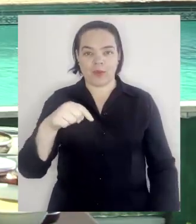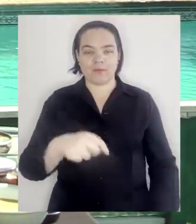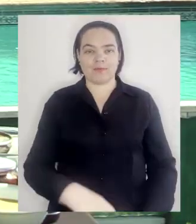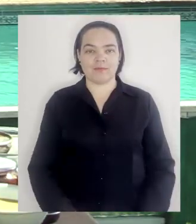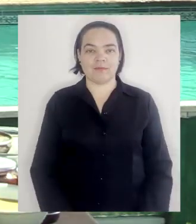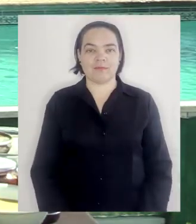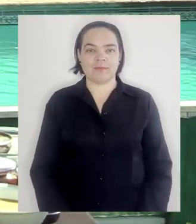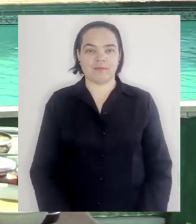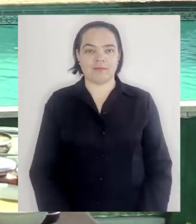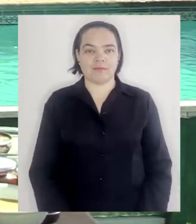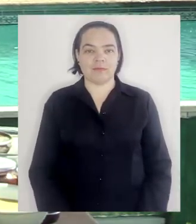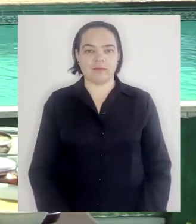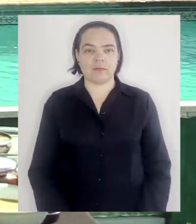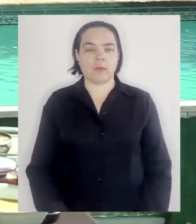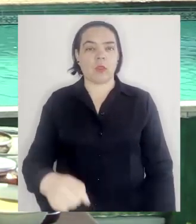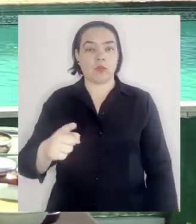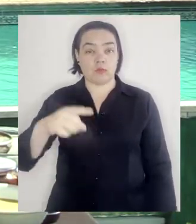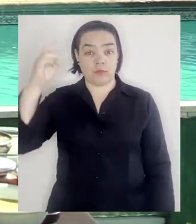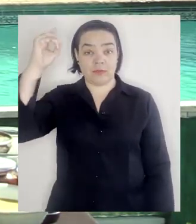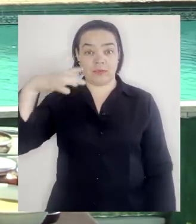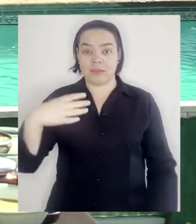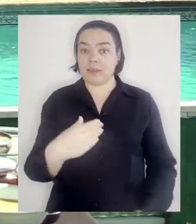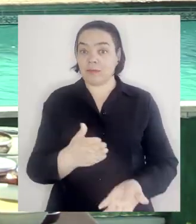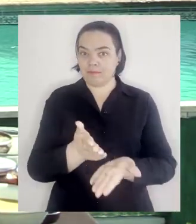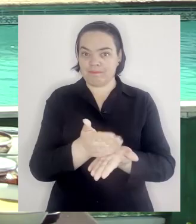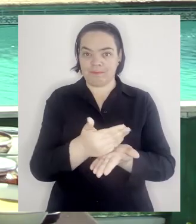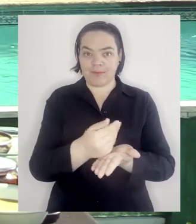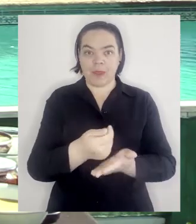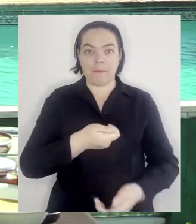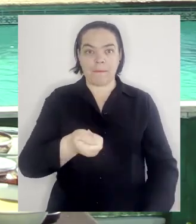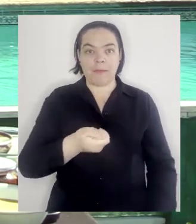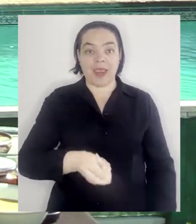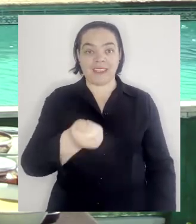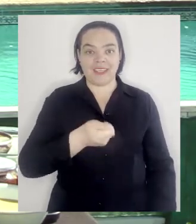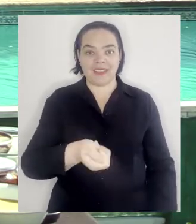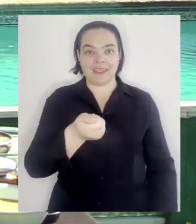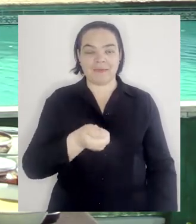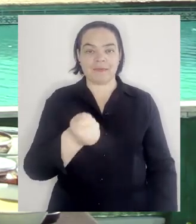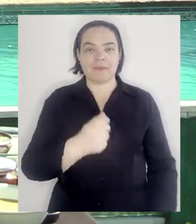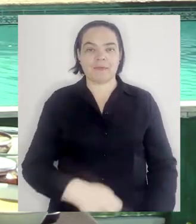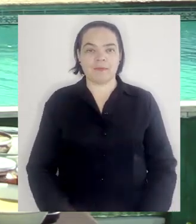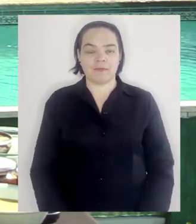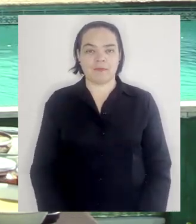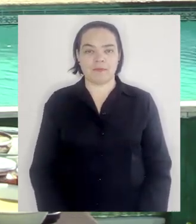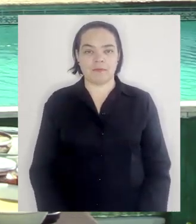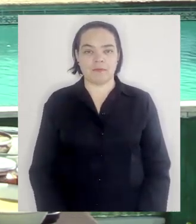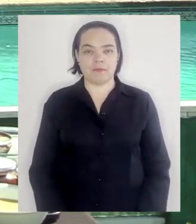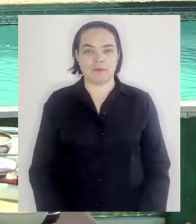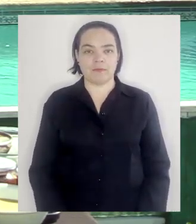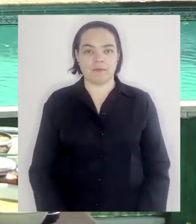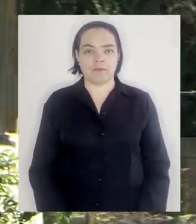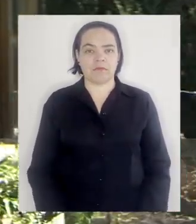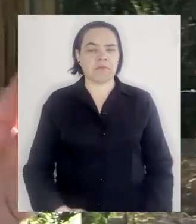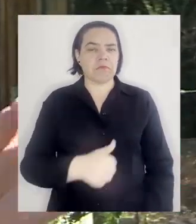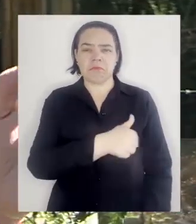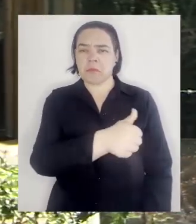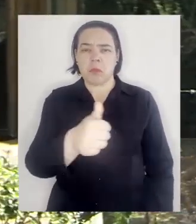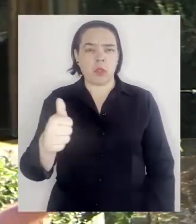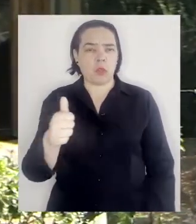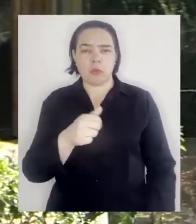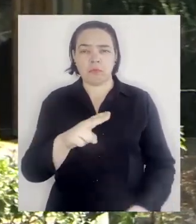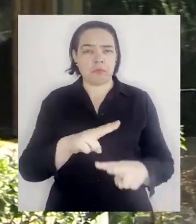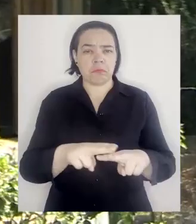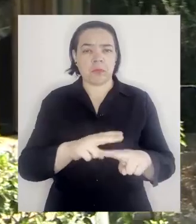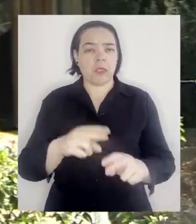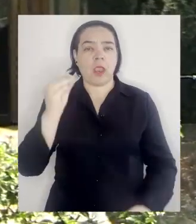Moisés, ¿sabes cómo es la receta de la panqueque? Mira, el panqueque lo hacen todos, mi abuela, mi tío,